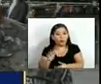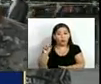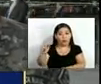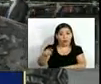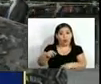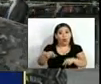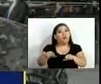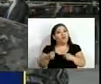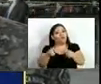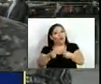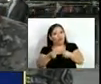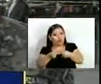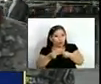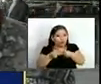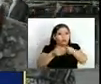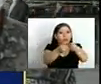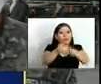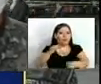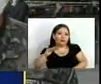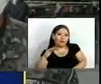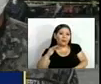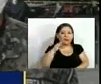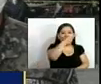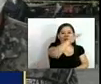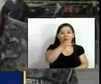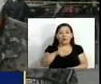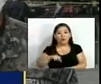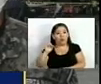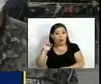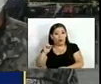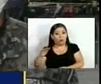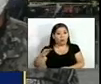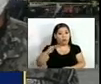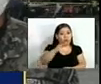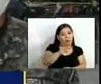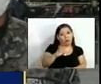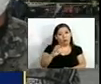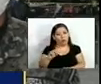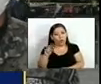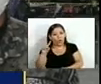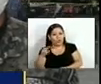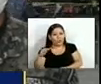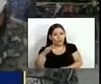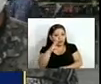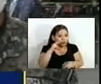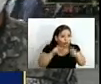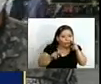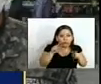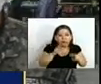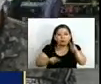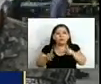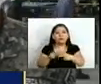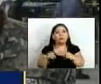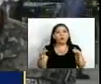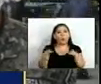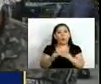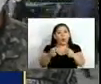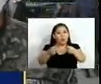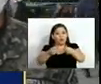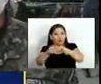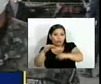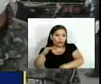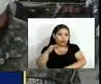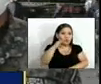fija, él era piloto de un avión o dos de observación, también era piloto de avión